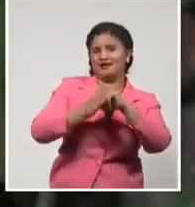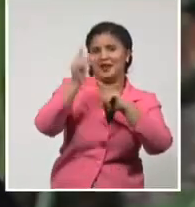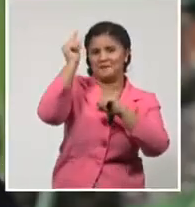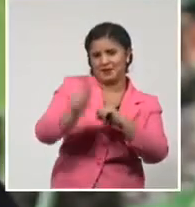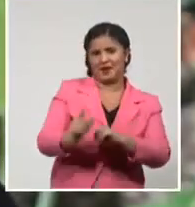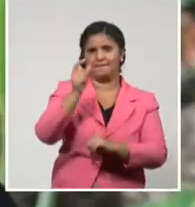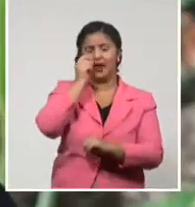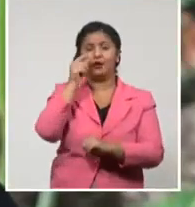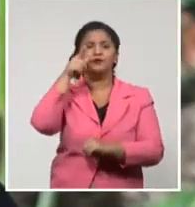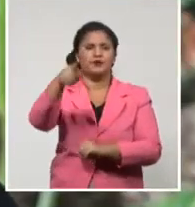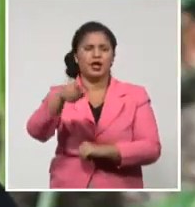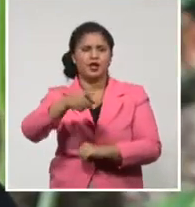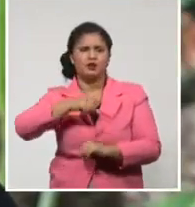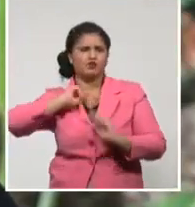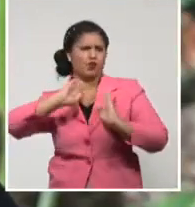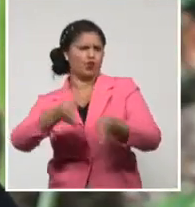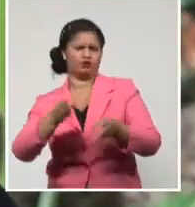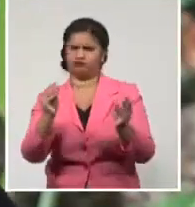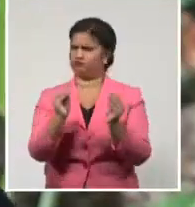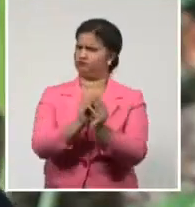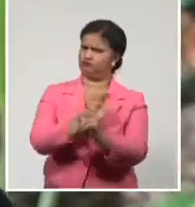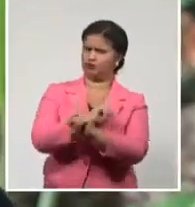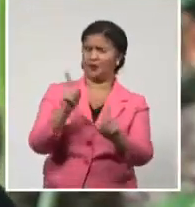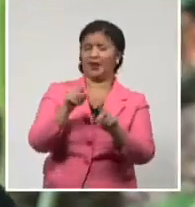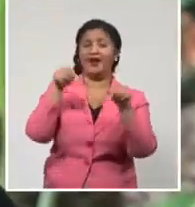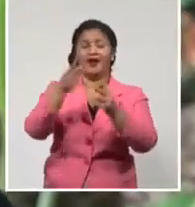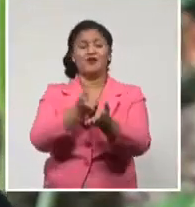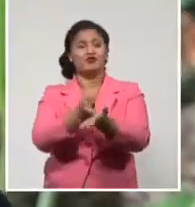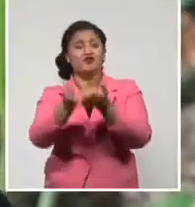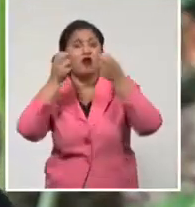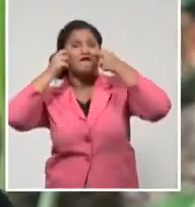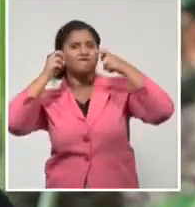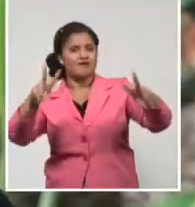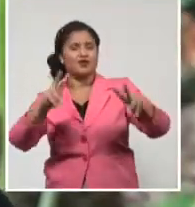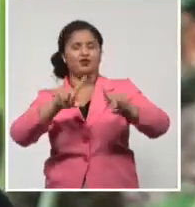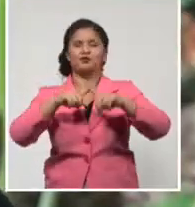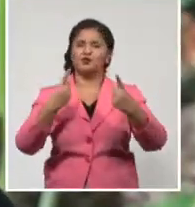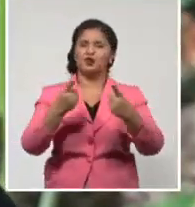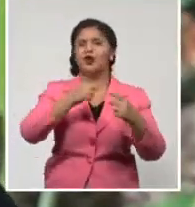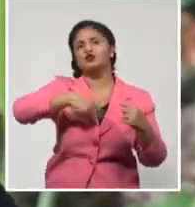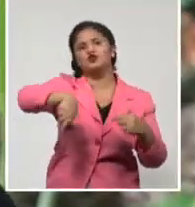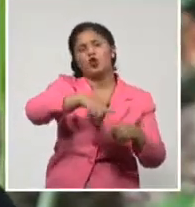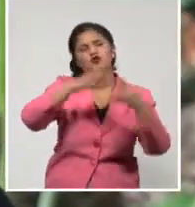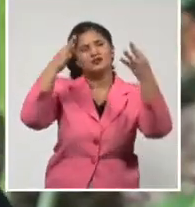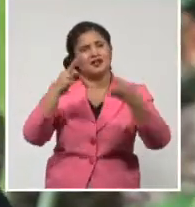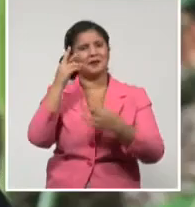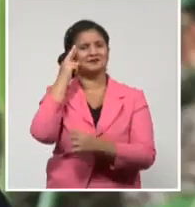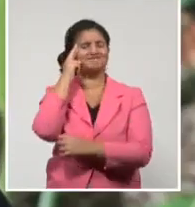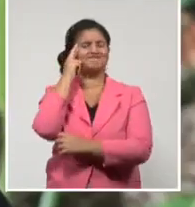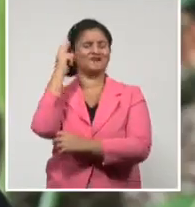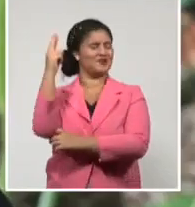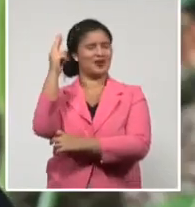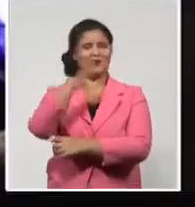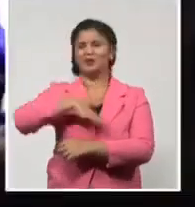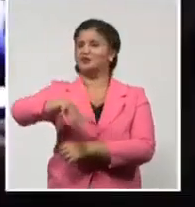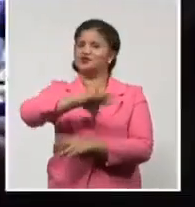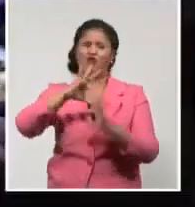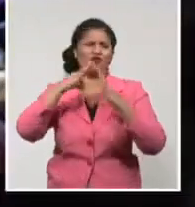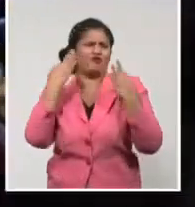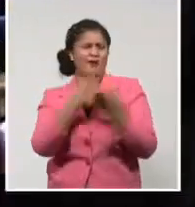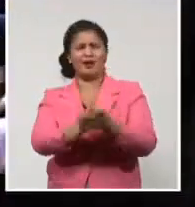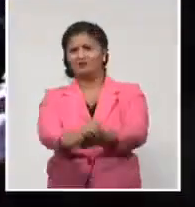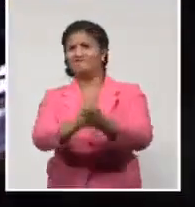mantiene vivo porque está en el recuerdo de todas sus amistades y de toda su familia todo mundo nos recuerda mucho